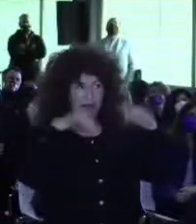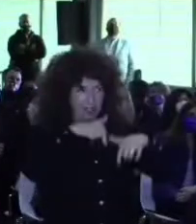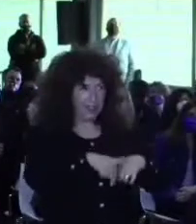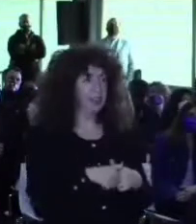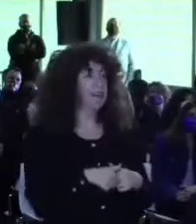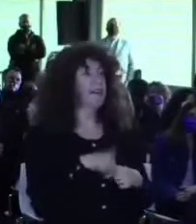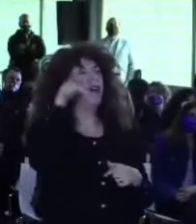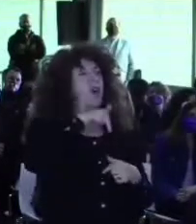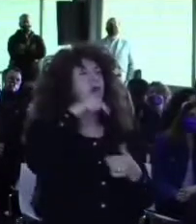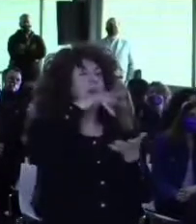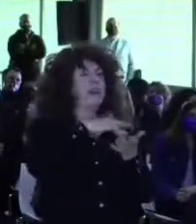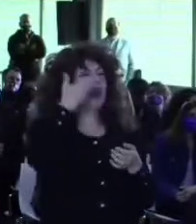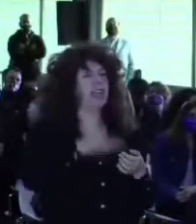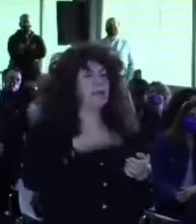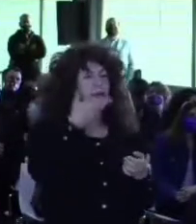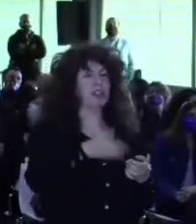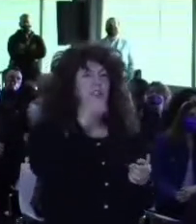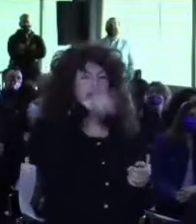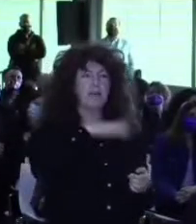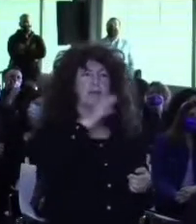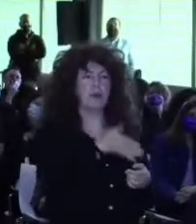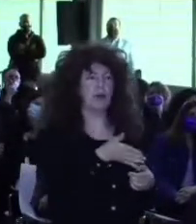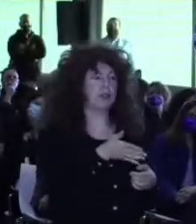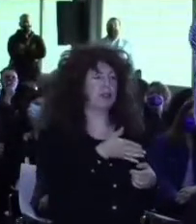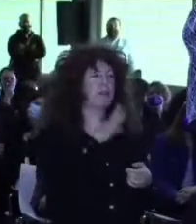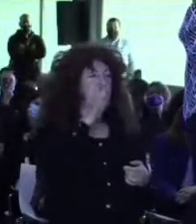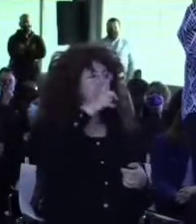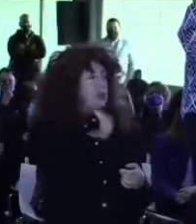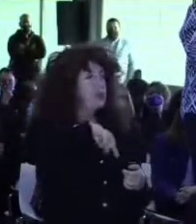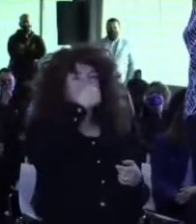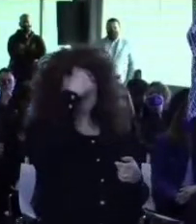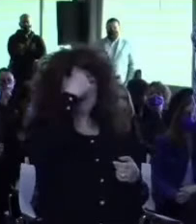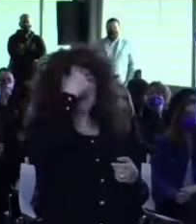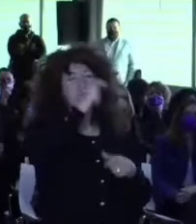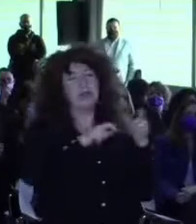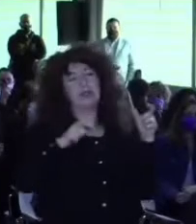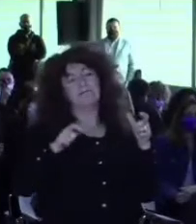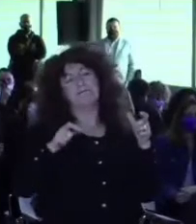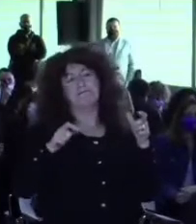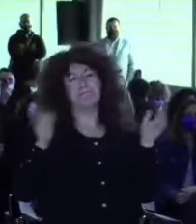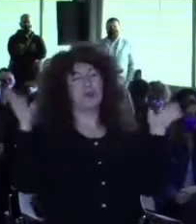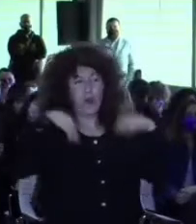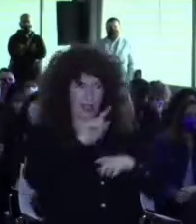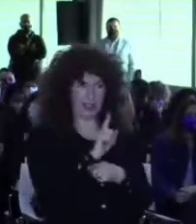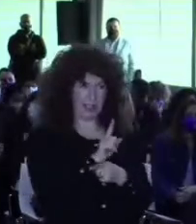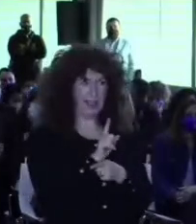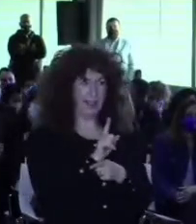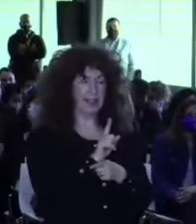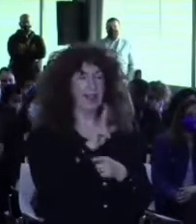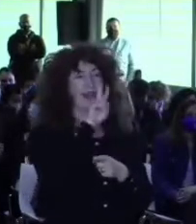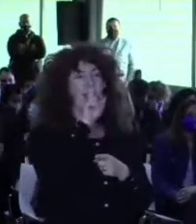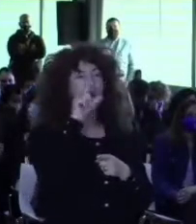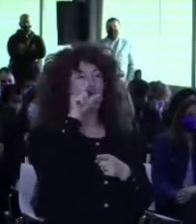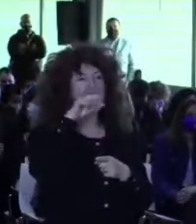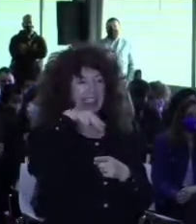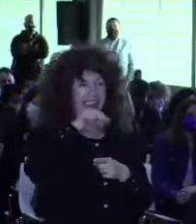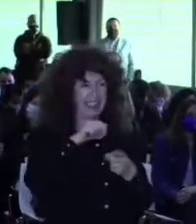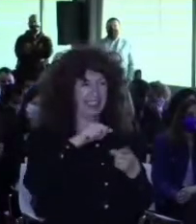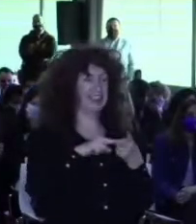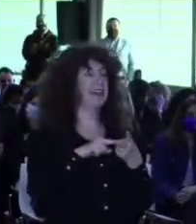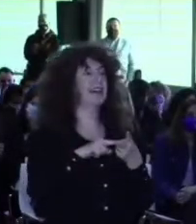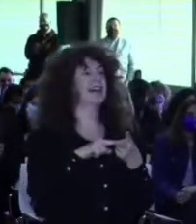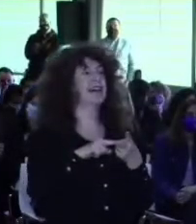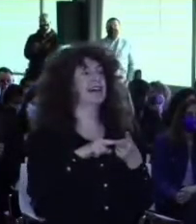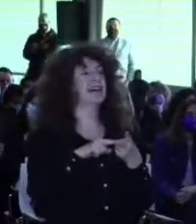Hoy es un día importante también porque tenemos que acordarnos de las que no están. Palestina,